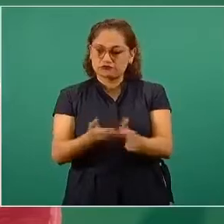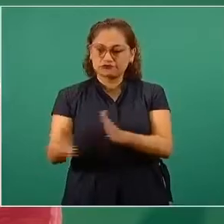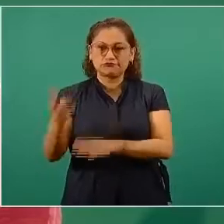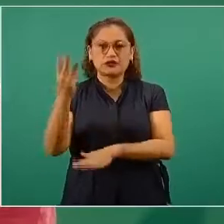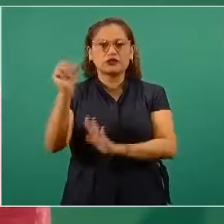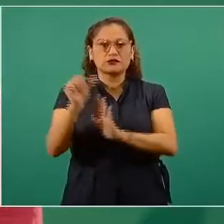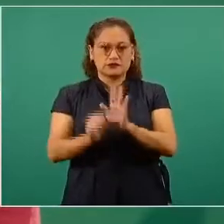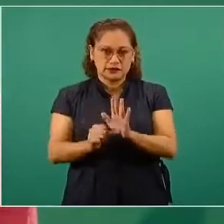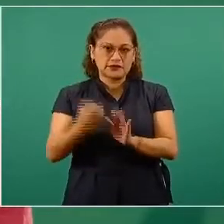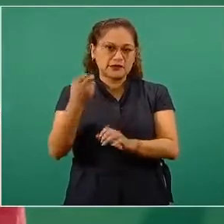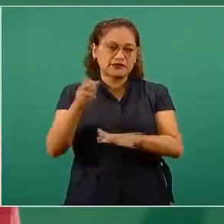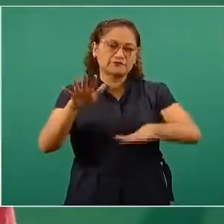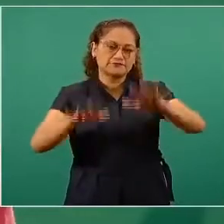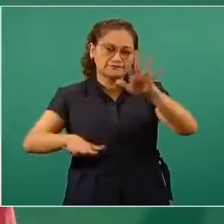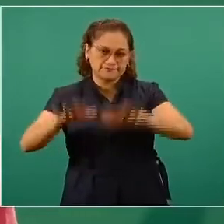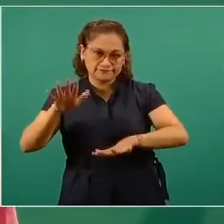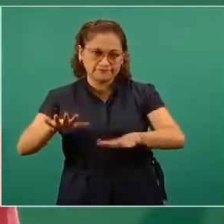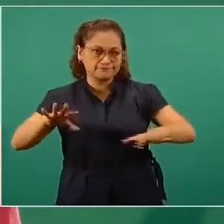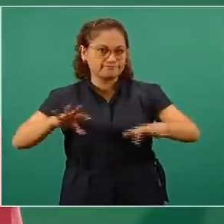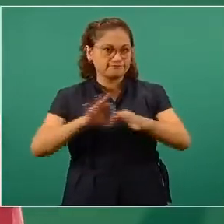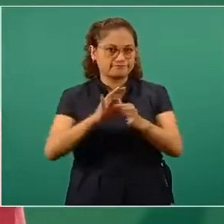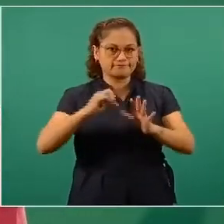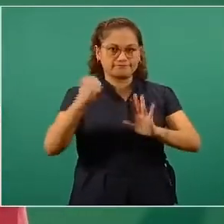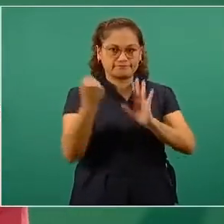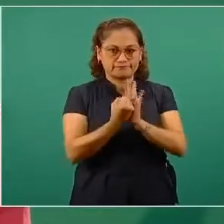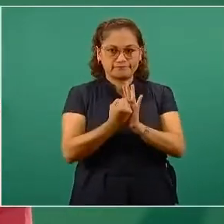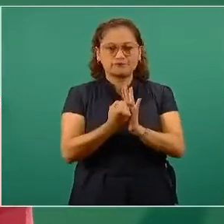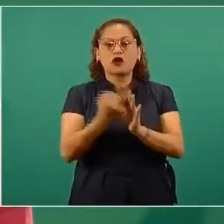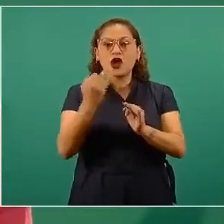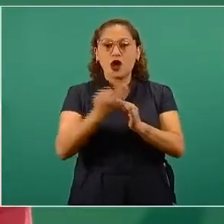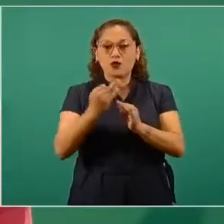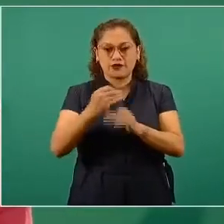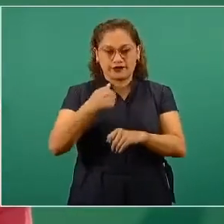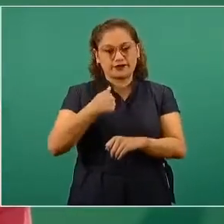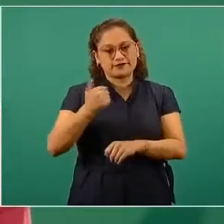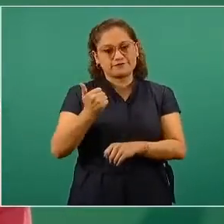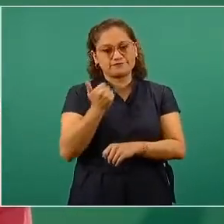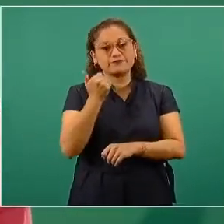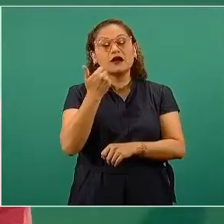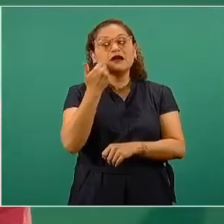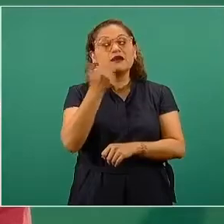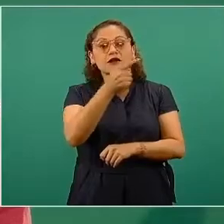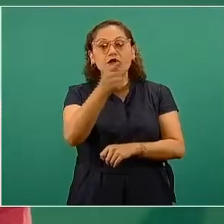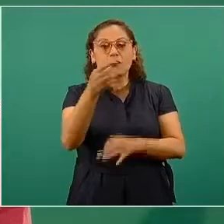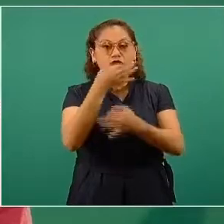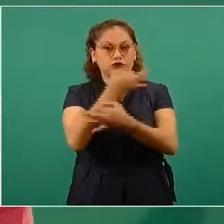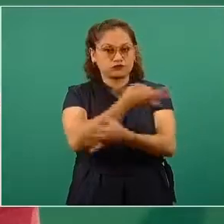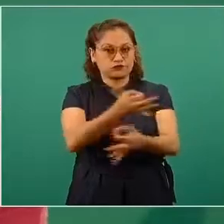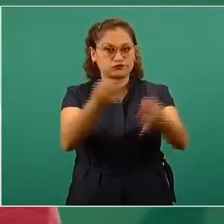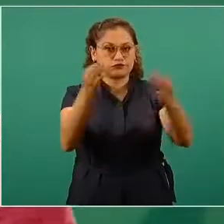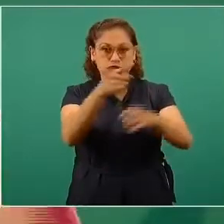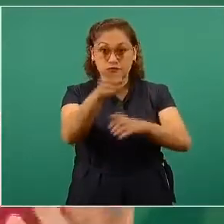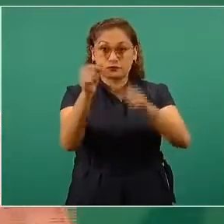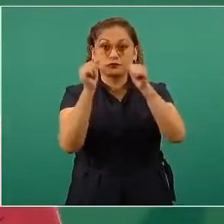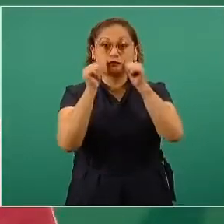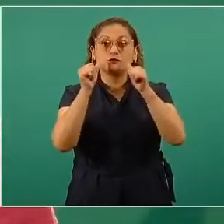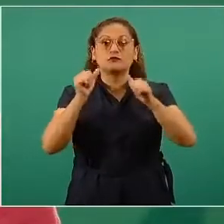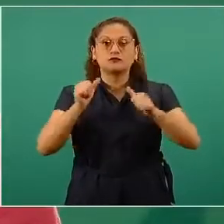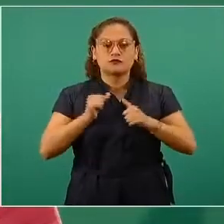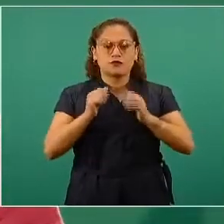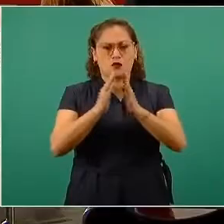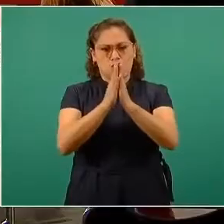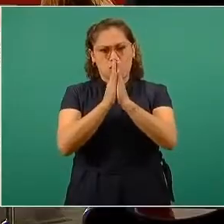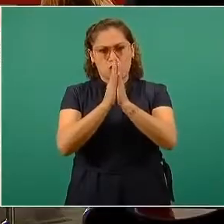varía. Aquí aprovecho para comentar a quienes nos escuchan, y si les es posible, les agradecemos difundan